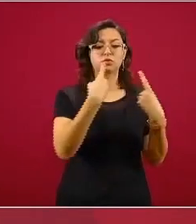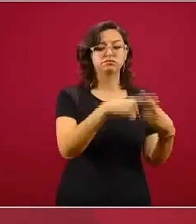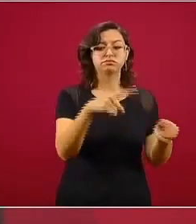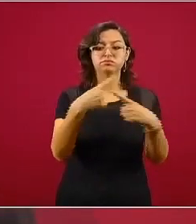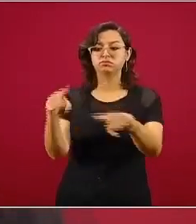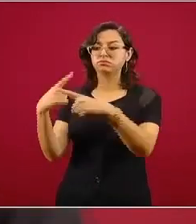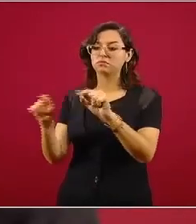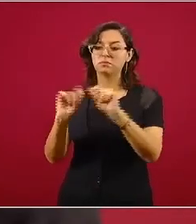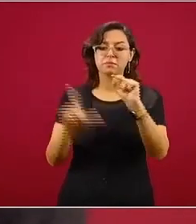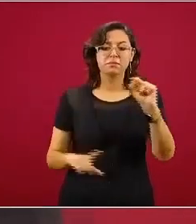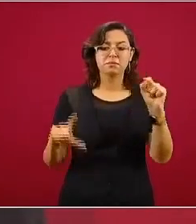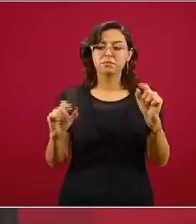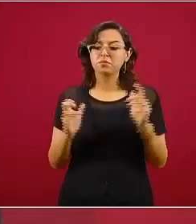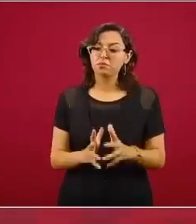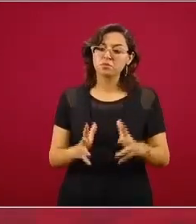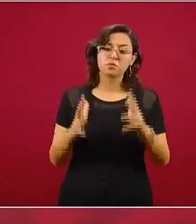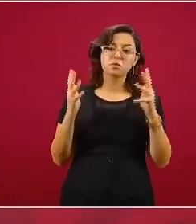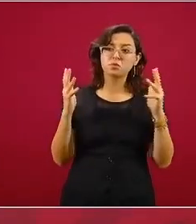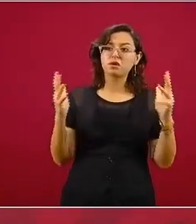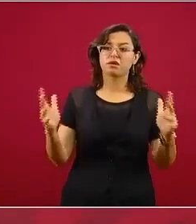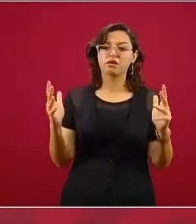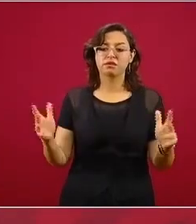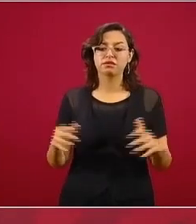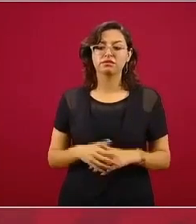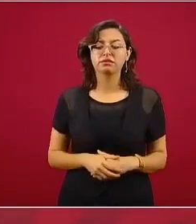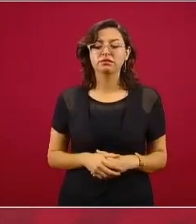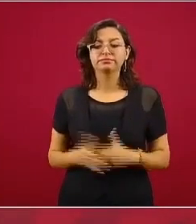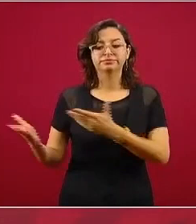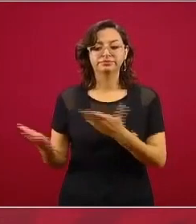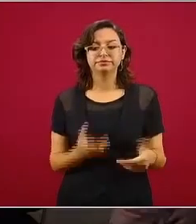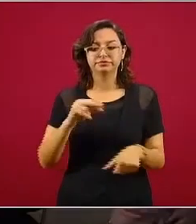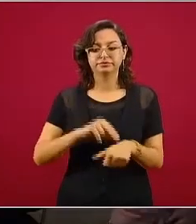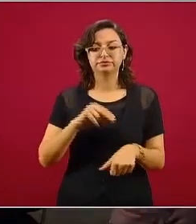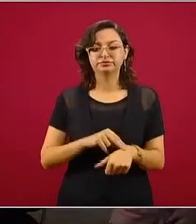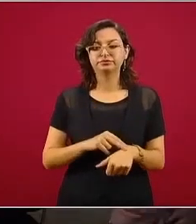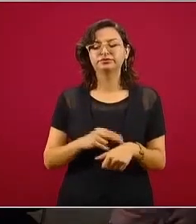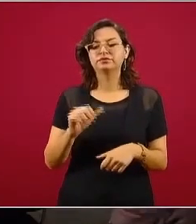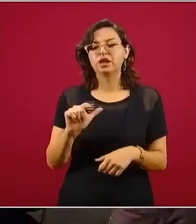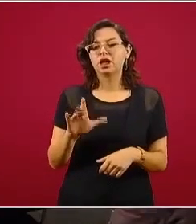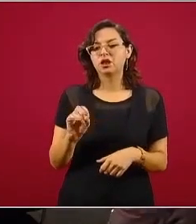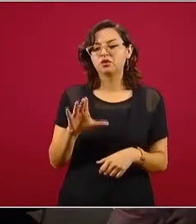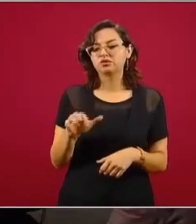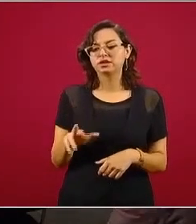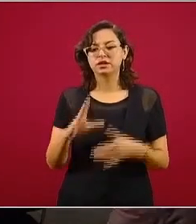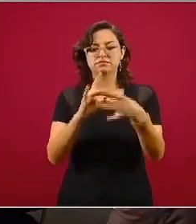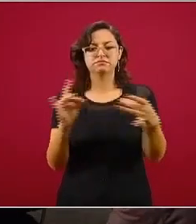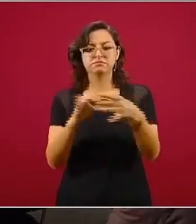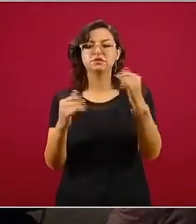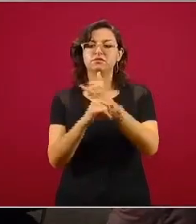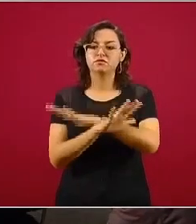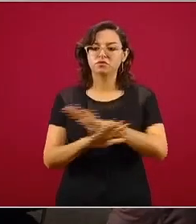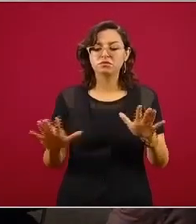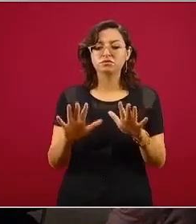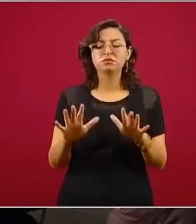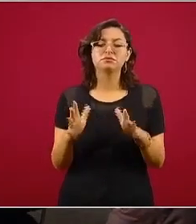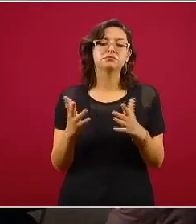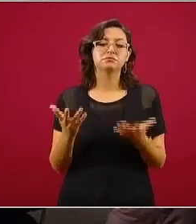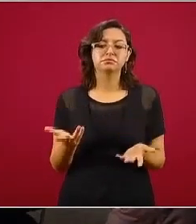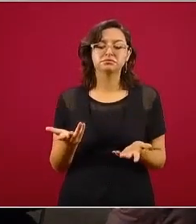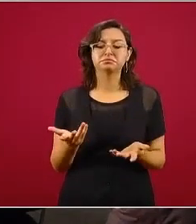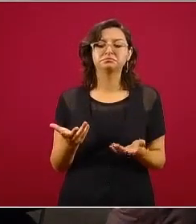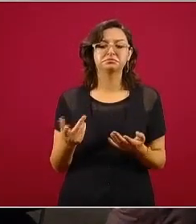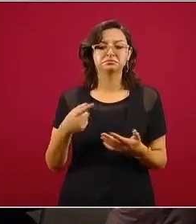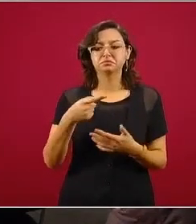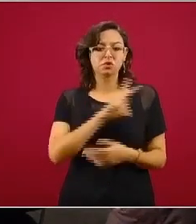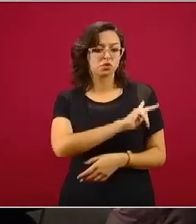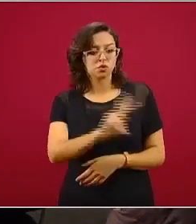la grandeza de México. Entonces vamos a que el doctor Alcocer nos informe y conduzca y que todos den a